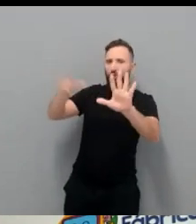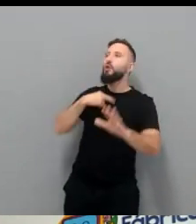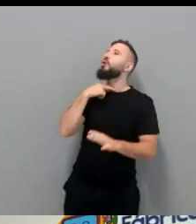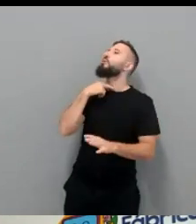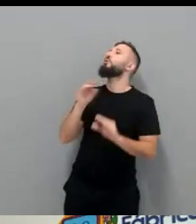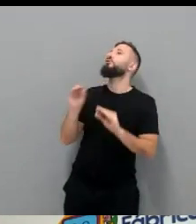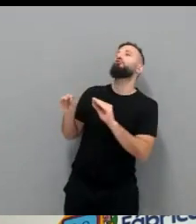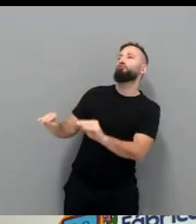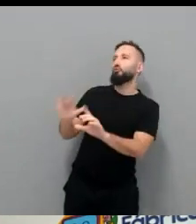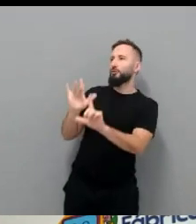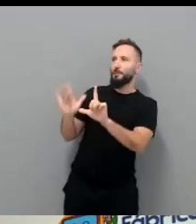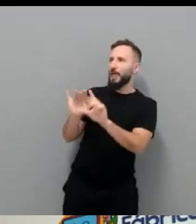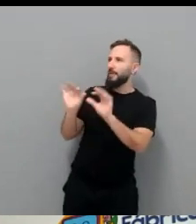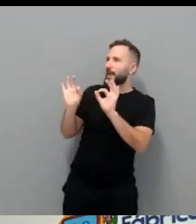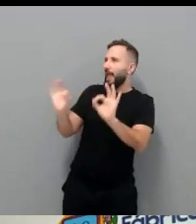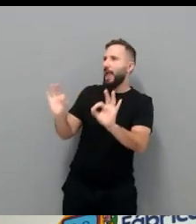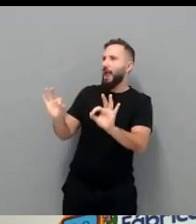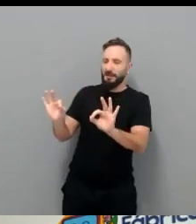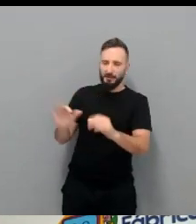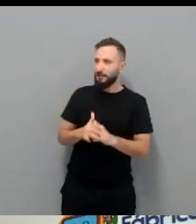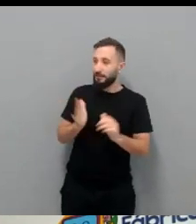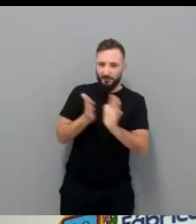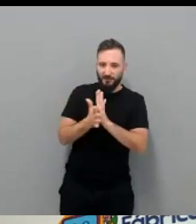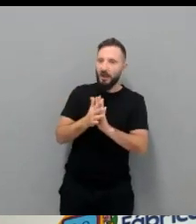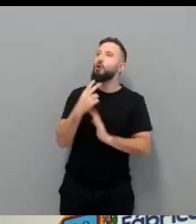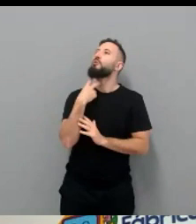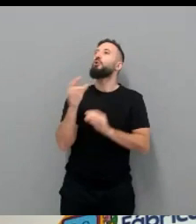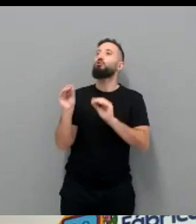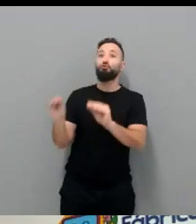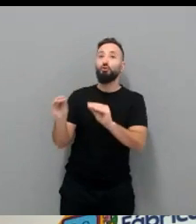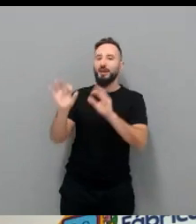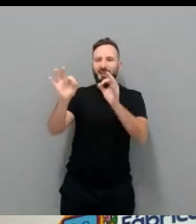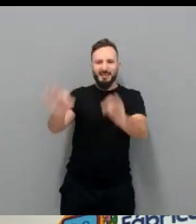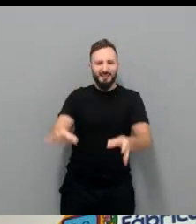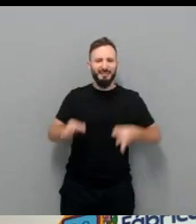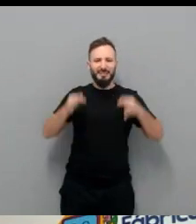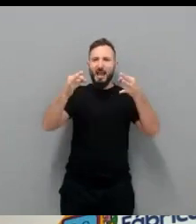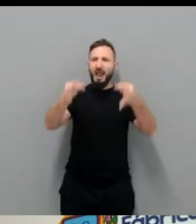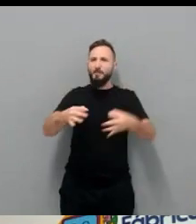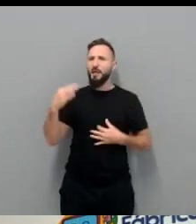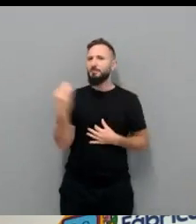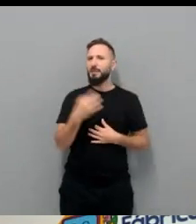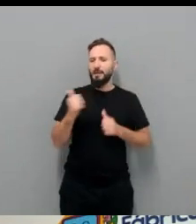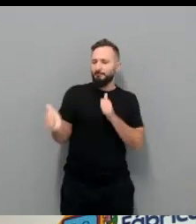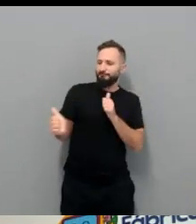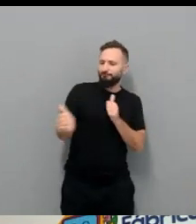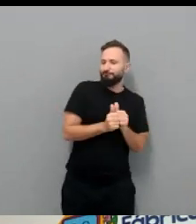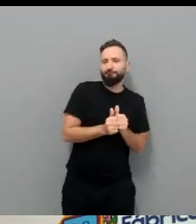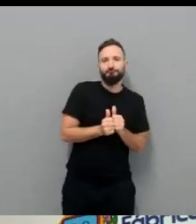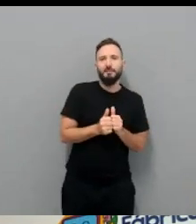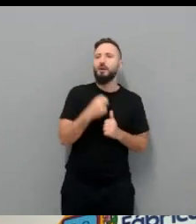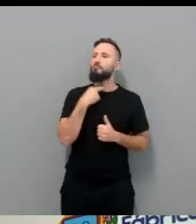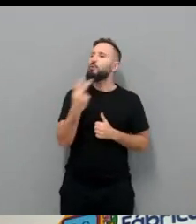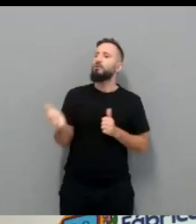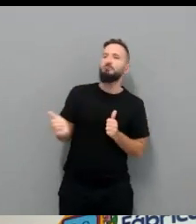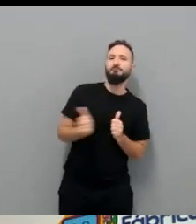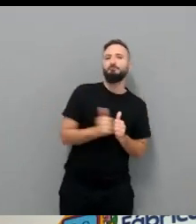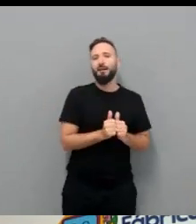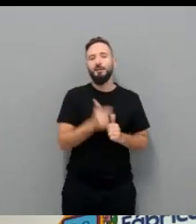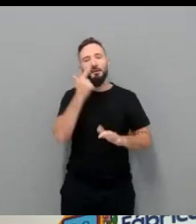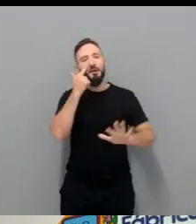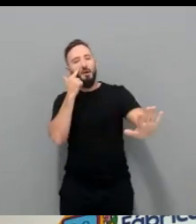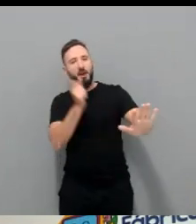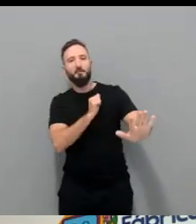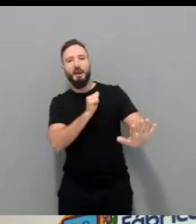Que decía antes Pilar y decía Sol, es que es su voz, y su voz tiene que estar siempre con el niño o con la niña, siempre. No es, ay, espera, que